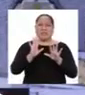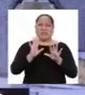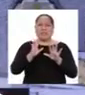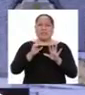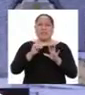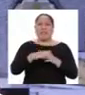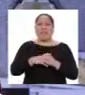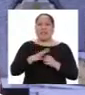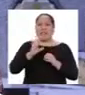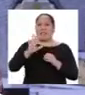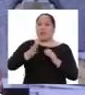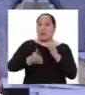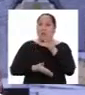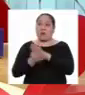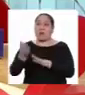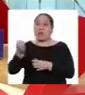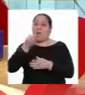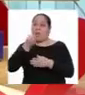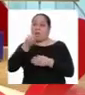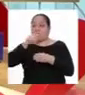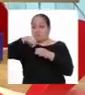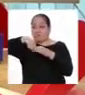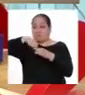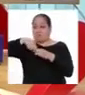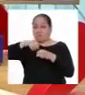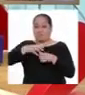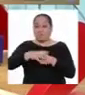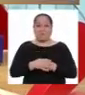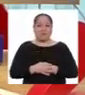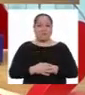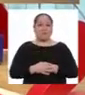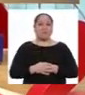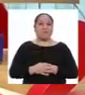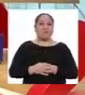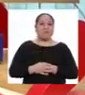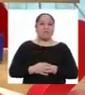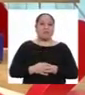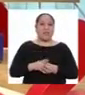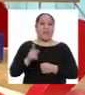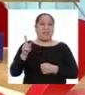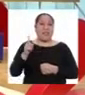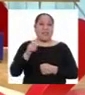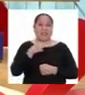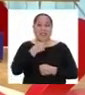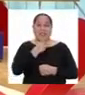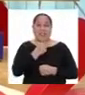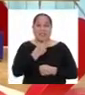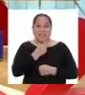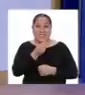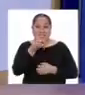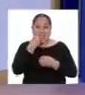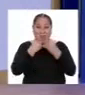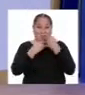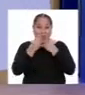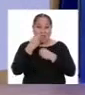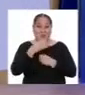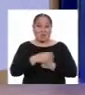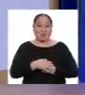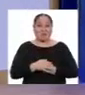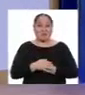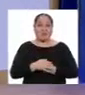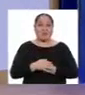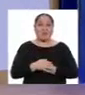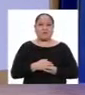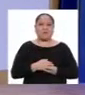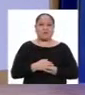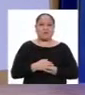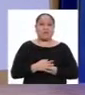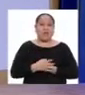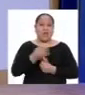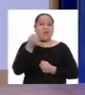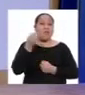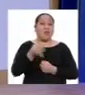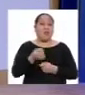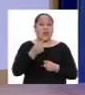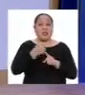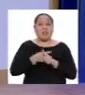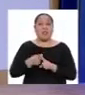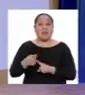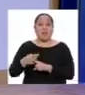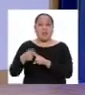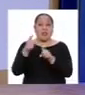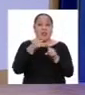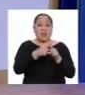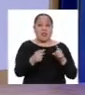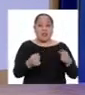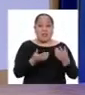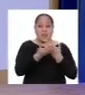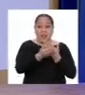mi almuerzo. ¡Chao, chao! ¿Ven? Les dije que le encanta comer rico. Es verdad que la diversidad de nuestra